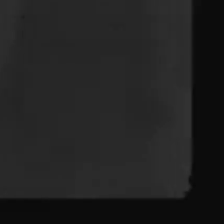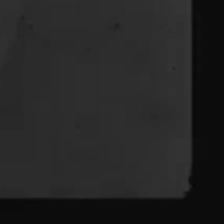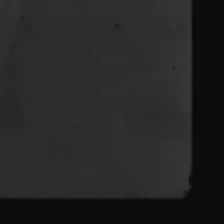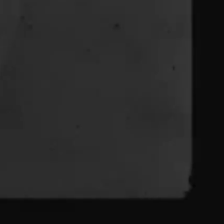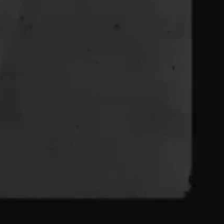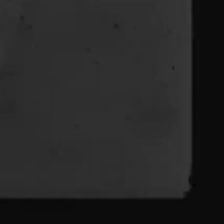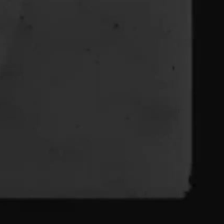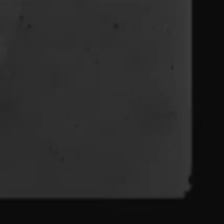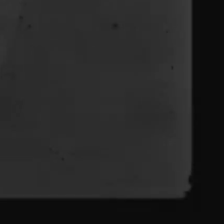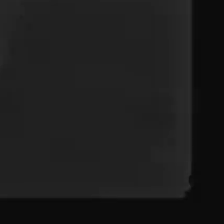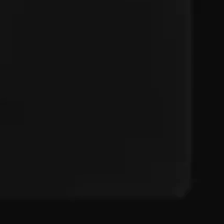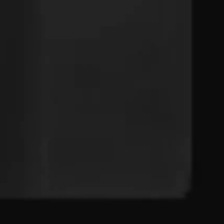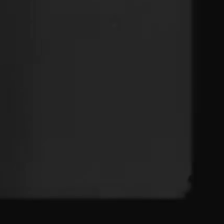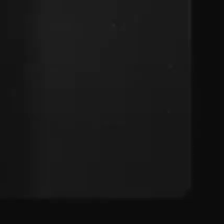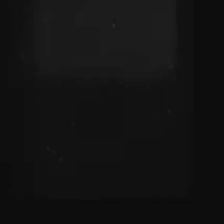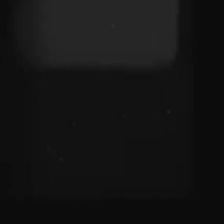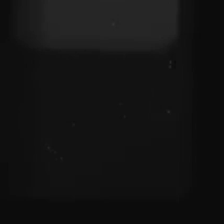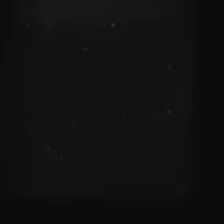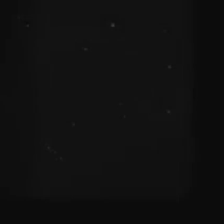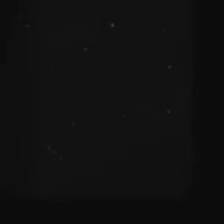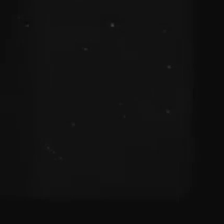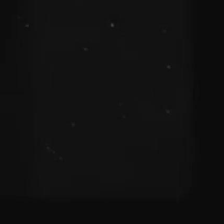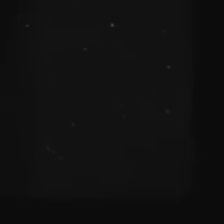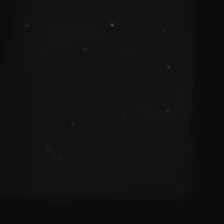en la tierra,